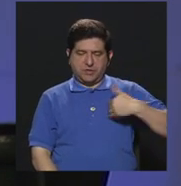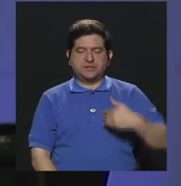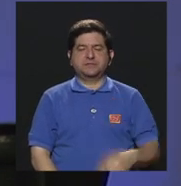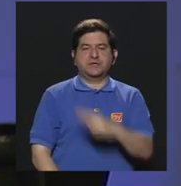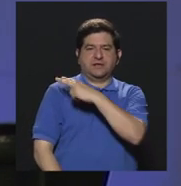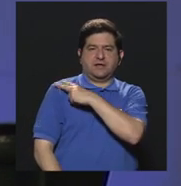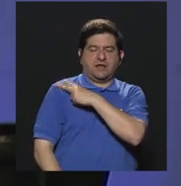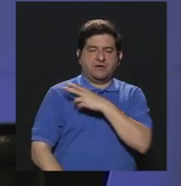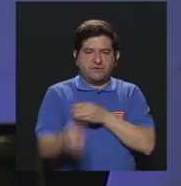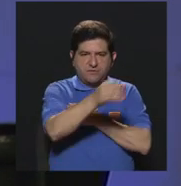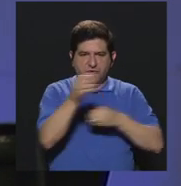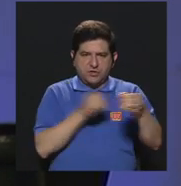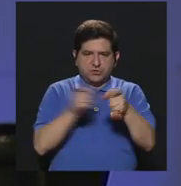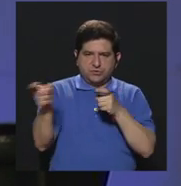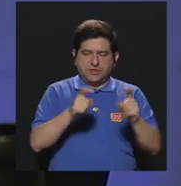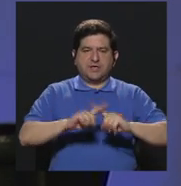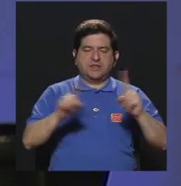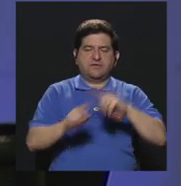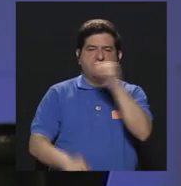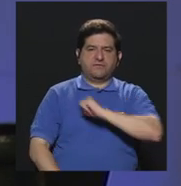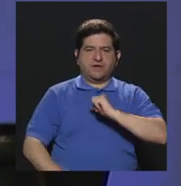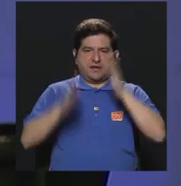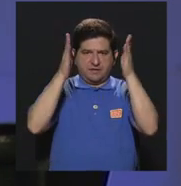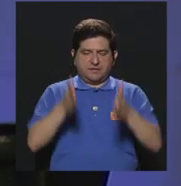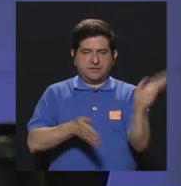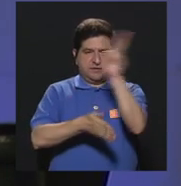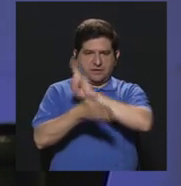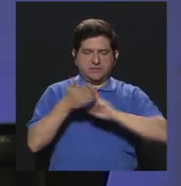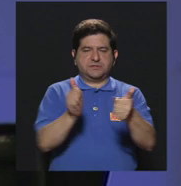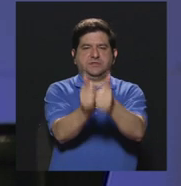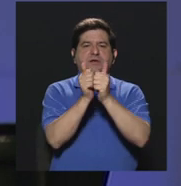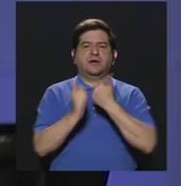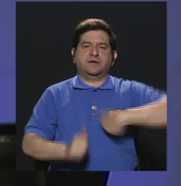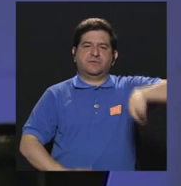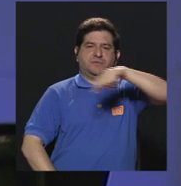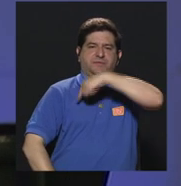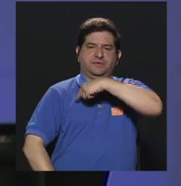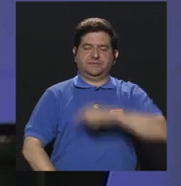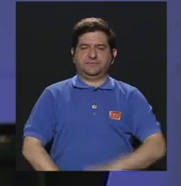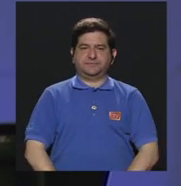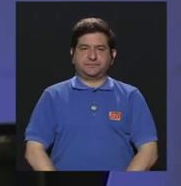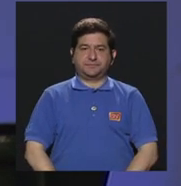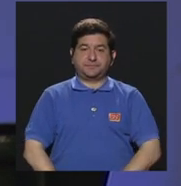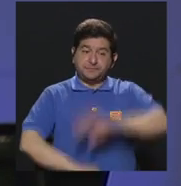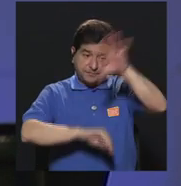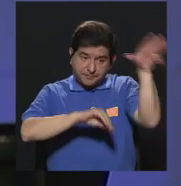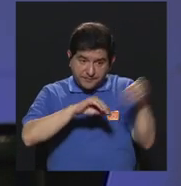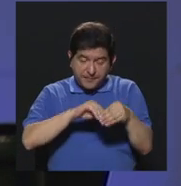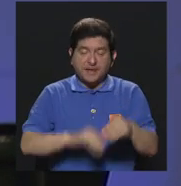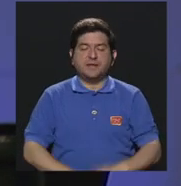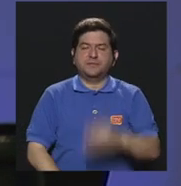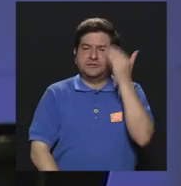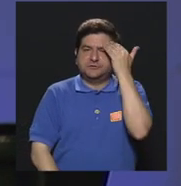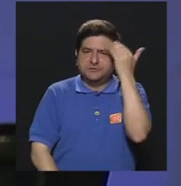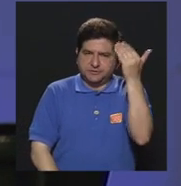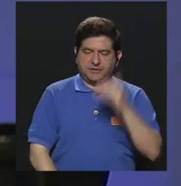oficinas administrativas y a otras autoridades universitarias que nos acompañan. Además, quisiera extender